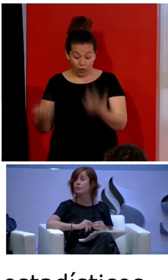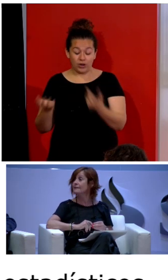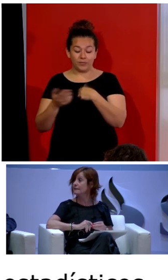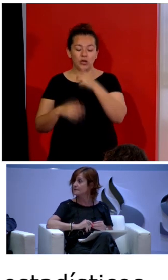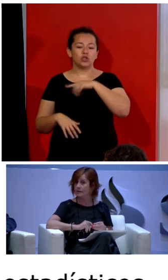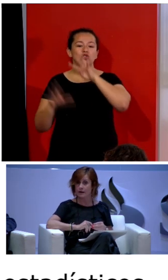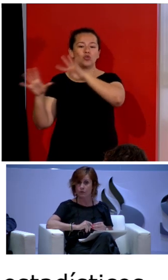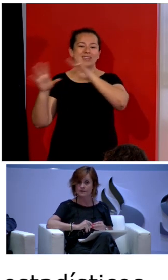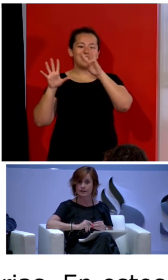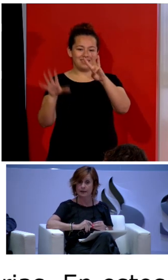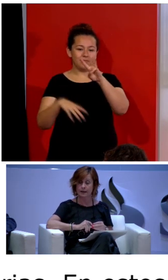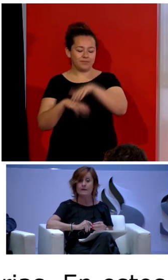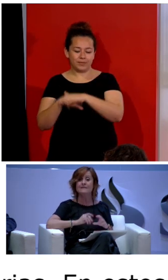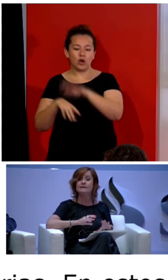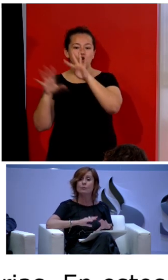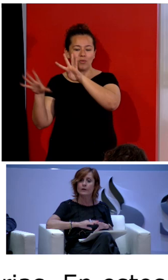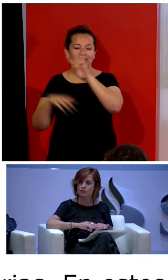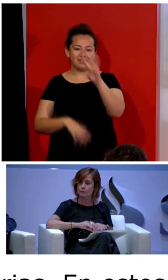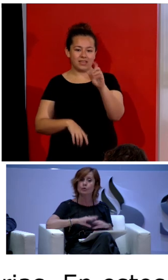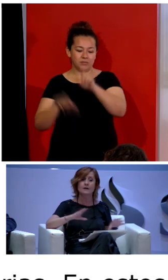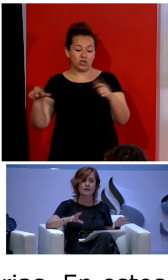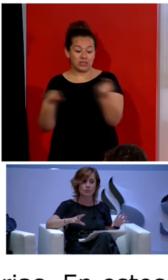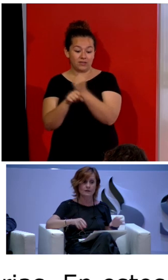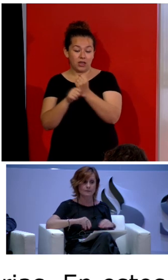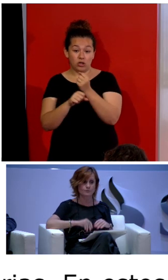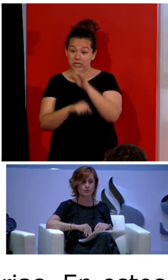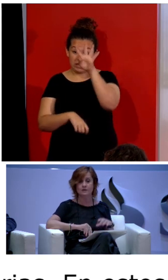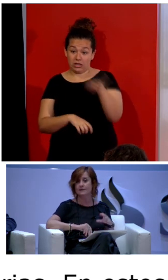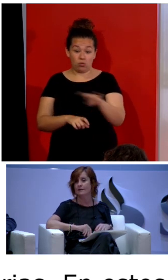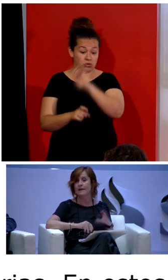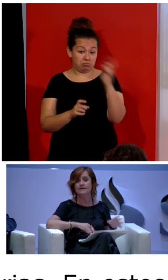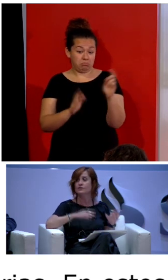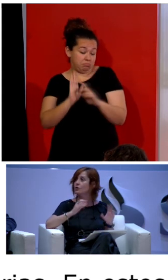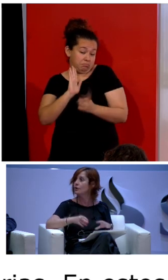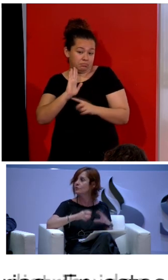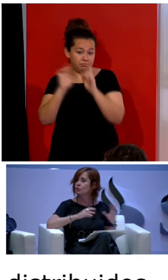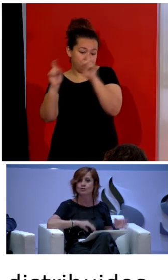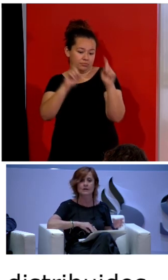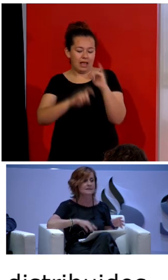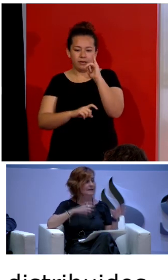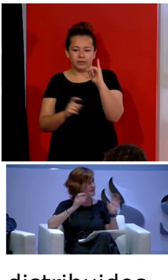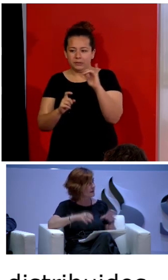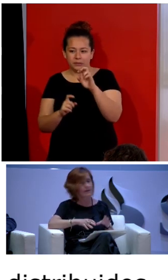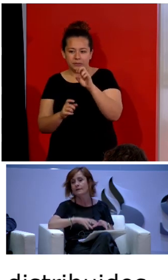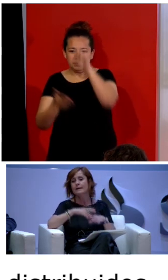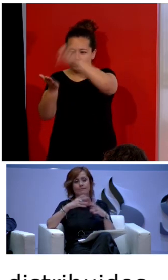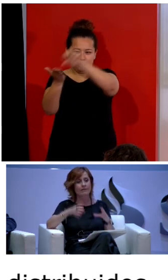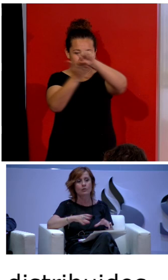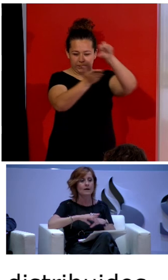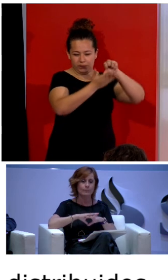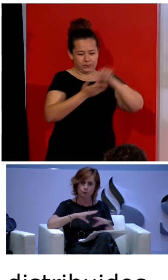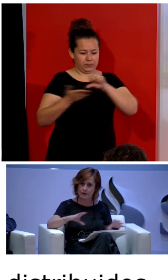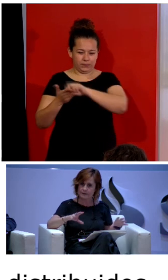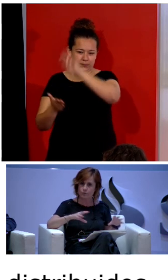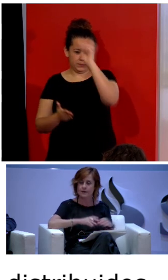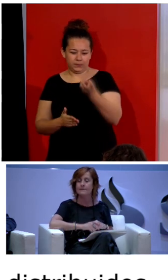tenemos 93 trabajadores distribuidos por toda Cataluña. Tenemos personas en Lleida, en Girona, en Tortosa, en las Terras del Ebre, en Barcelona,